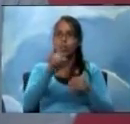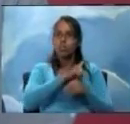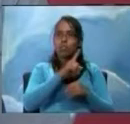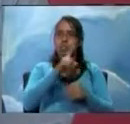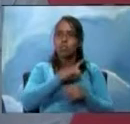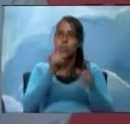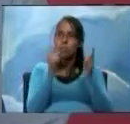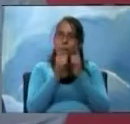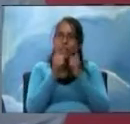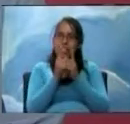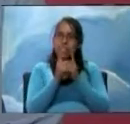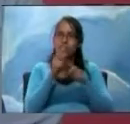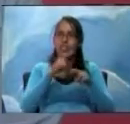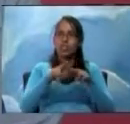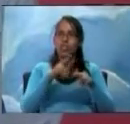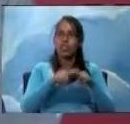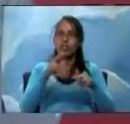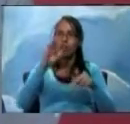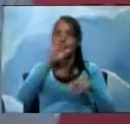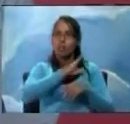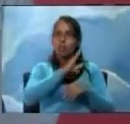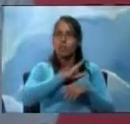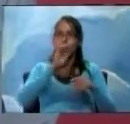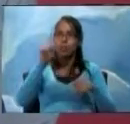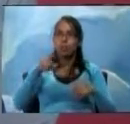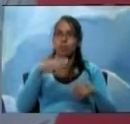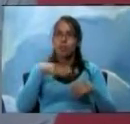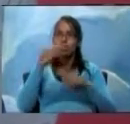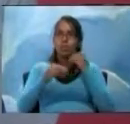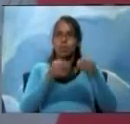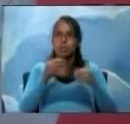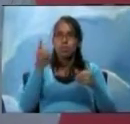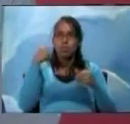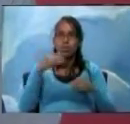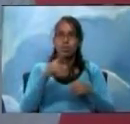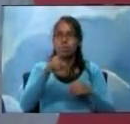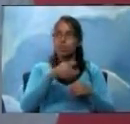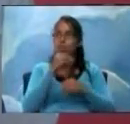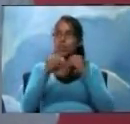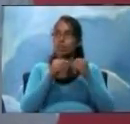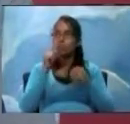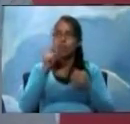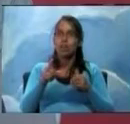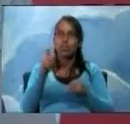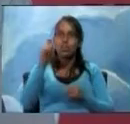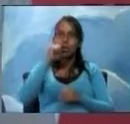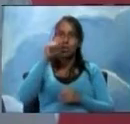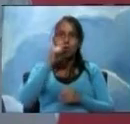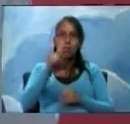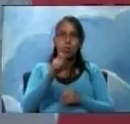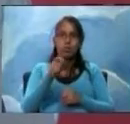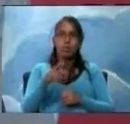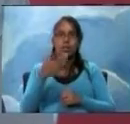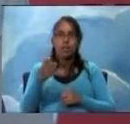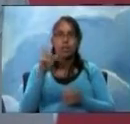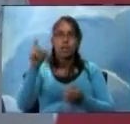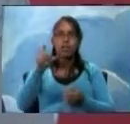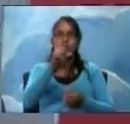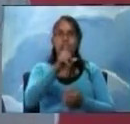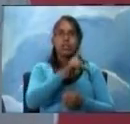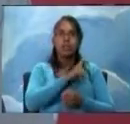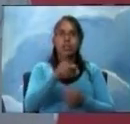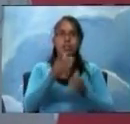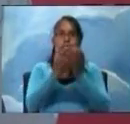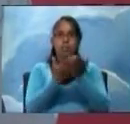de mis pequeños, a mí me lo hiciste. Por cuanto tú se lo has hecho a ese hombre que ha necesitado